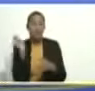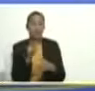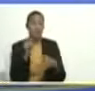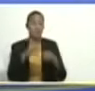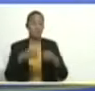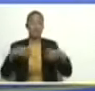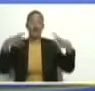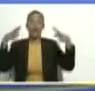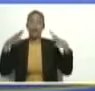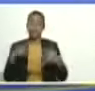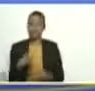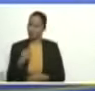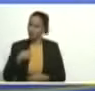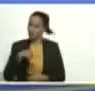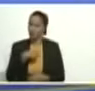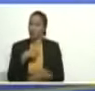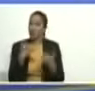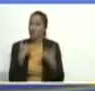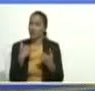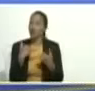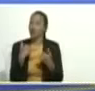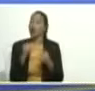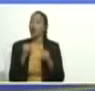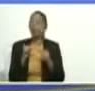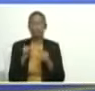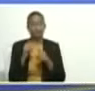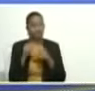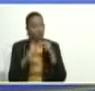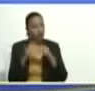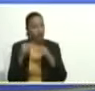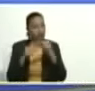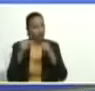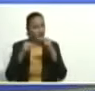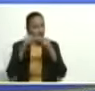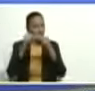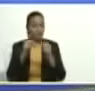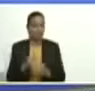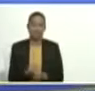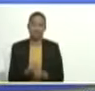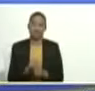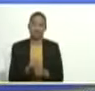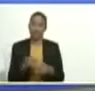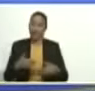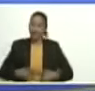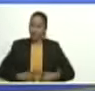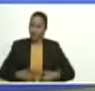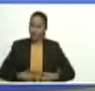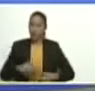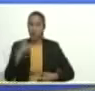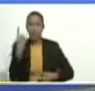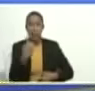Así que estamos construyendo las fuerzas no para solo una victoria,